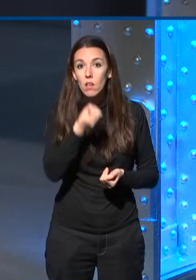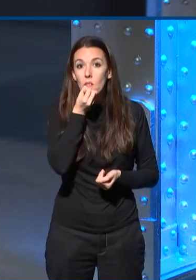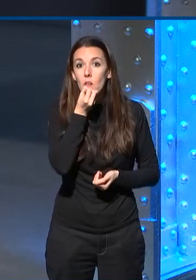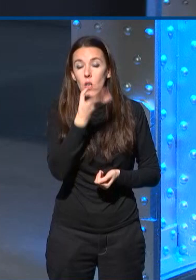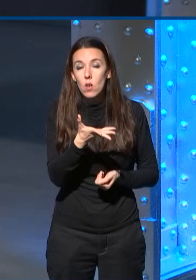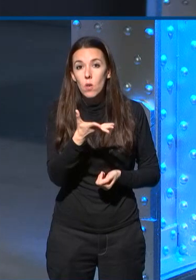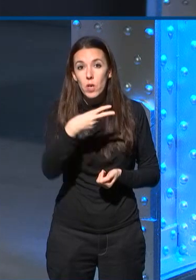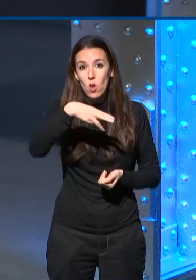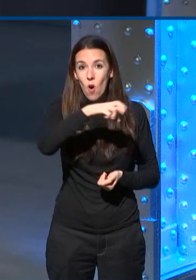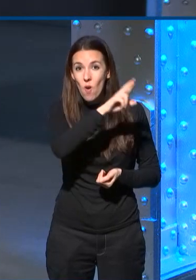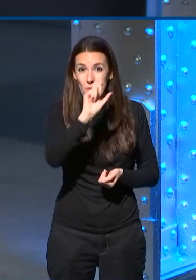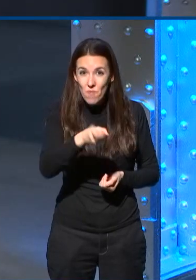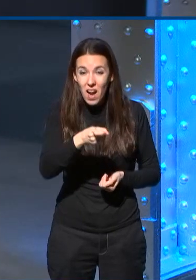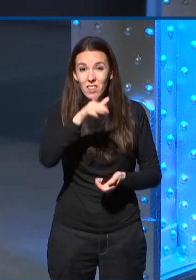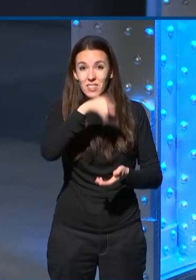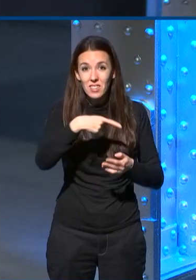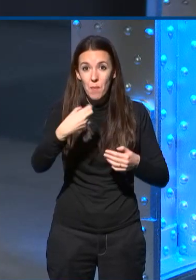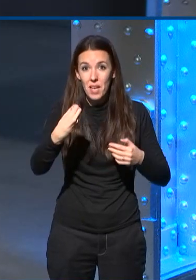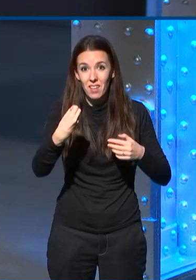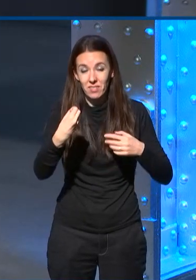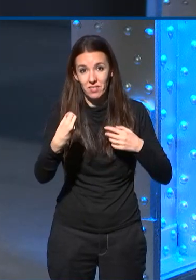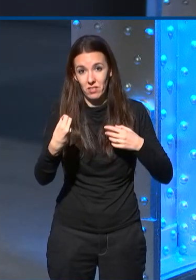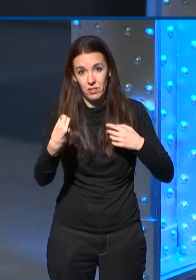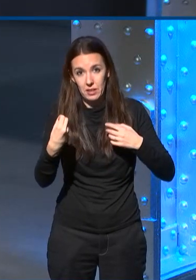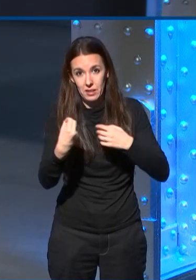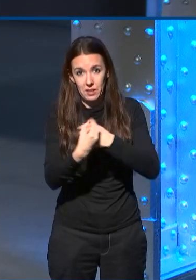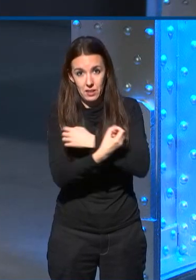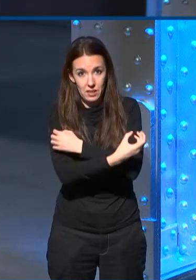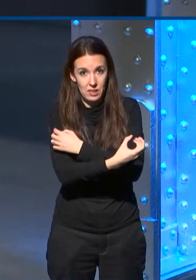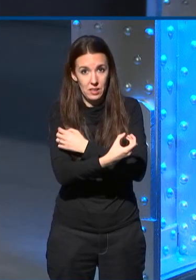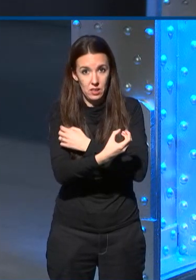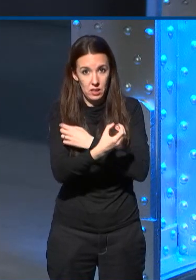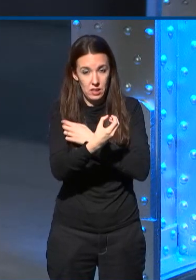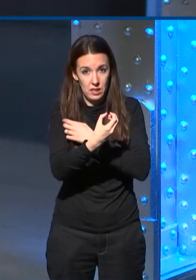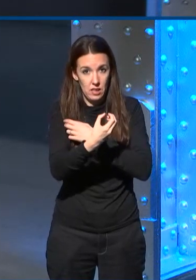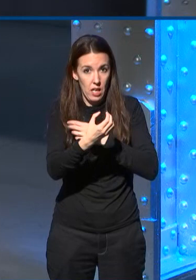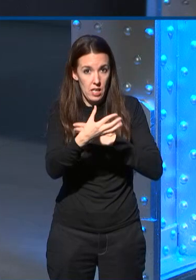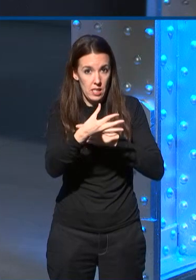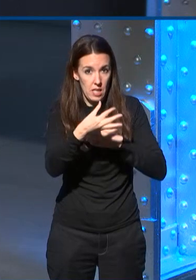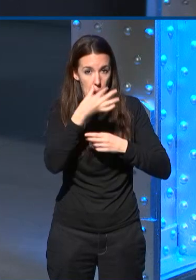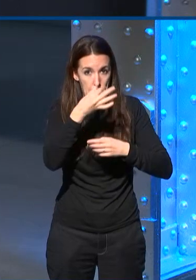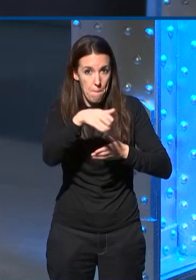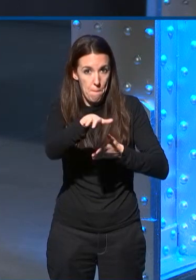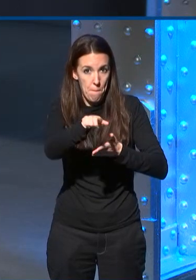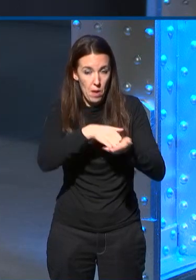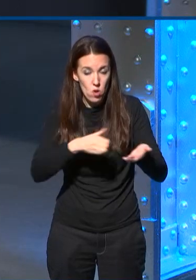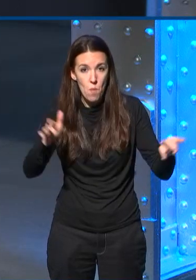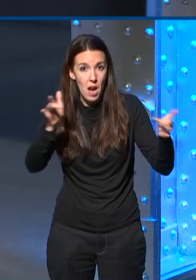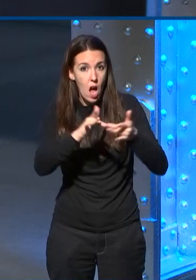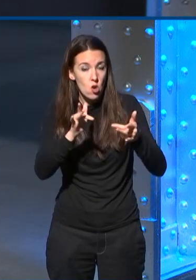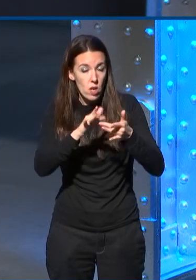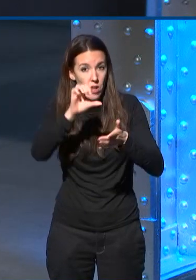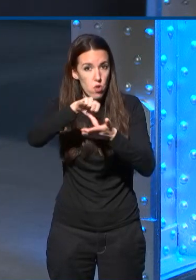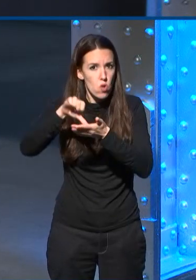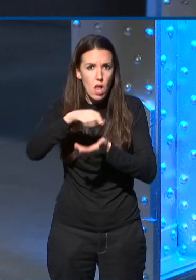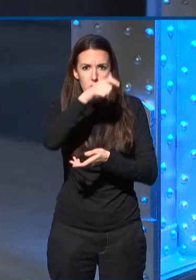Elon Musk es también el de estos trenes de alta que van en vacío para conectar ciudades. O sea, es un hombre muy innovador, creo